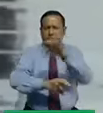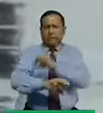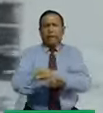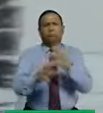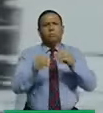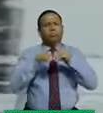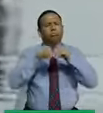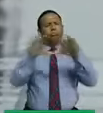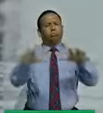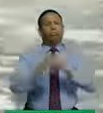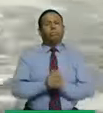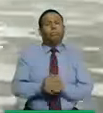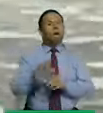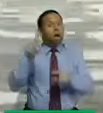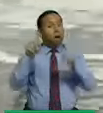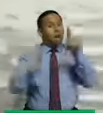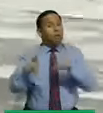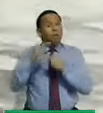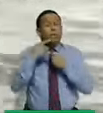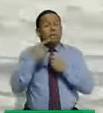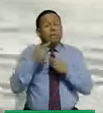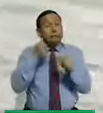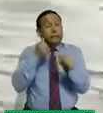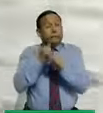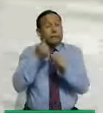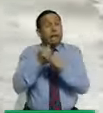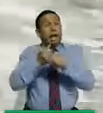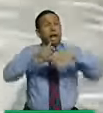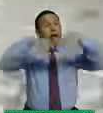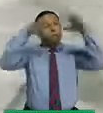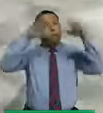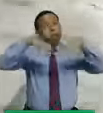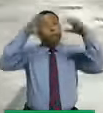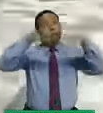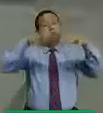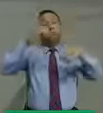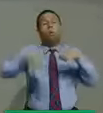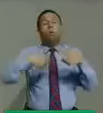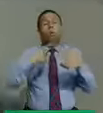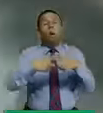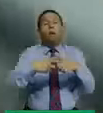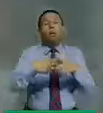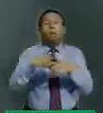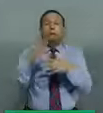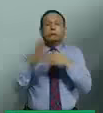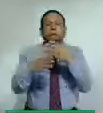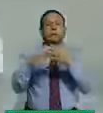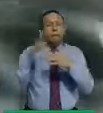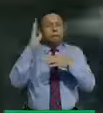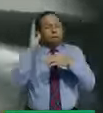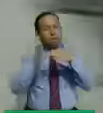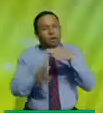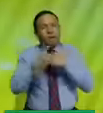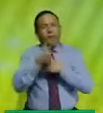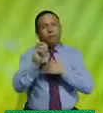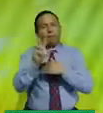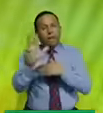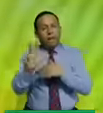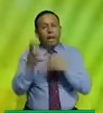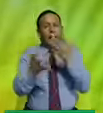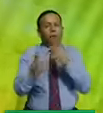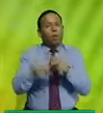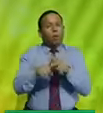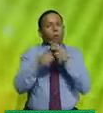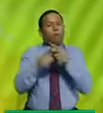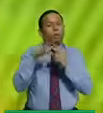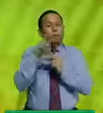Mucho se habla de las fuertes lluvias e inundaciones para las últimas semanas del año 2023 y los primeros meses de